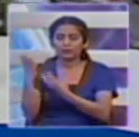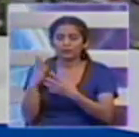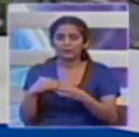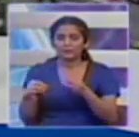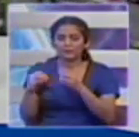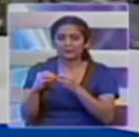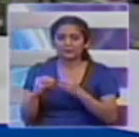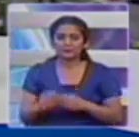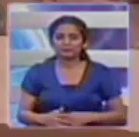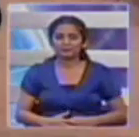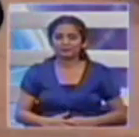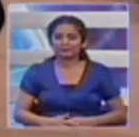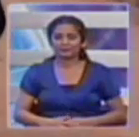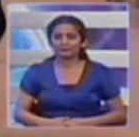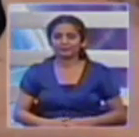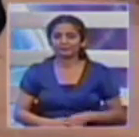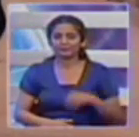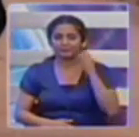informe.